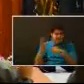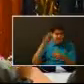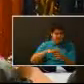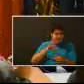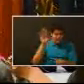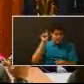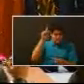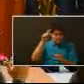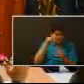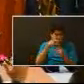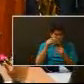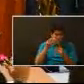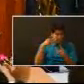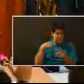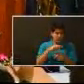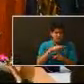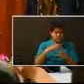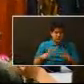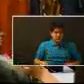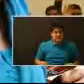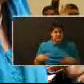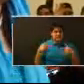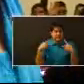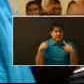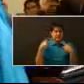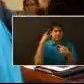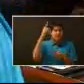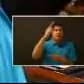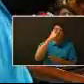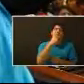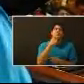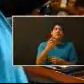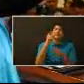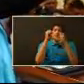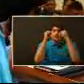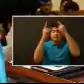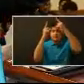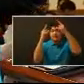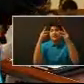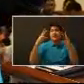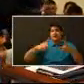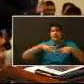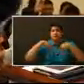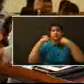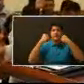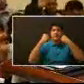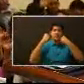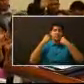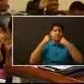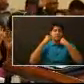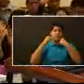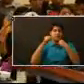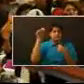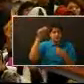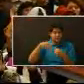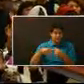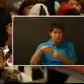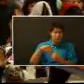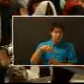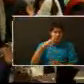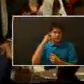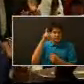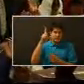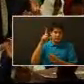esa palabra a nuestras vidas. Tú dijiste, despertad a los valientes. Pues hoy,